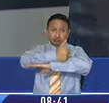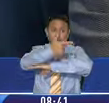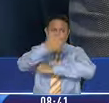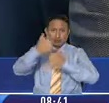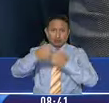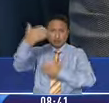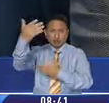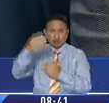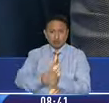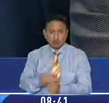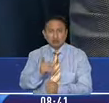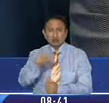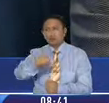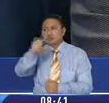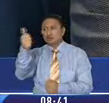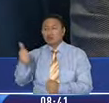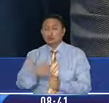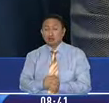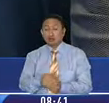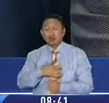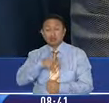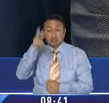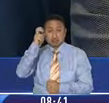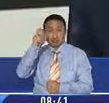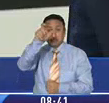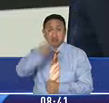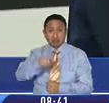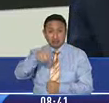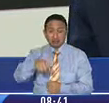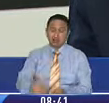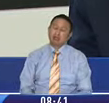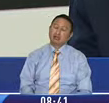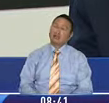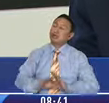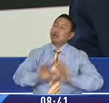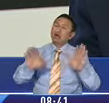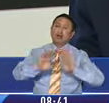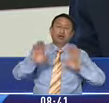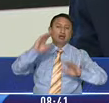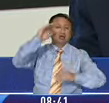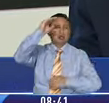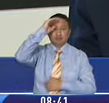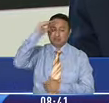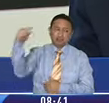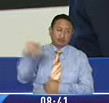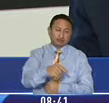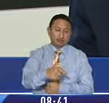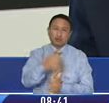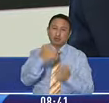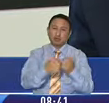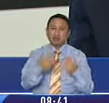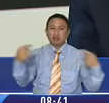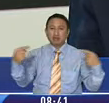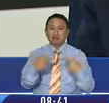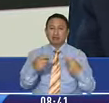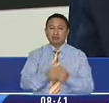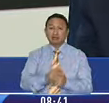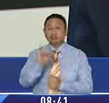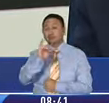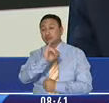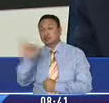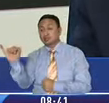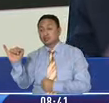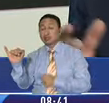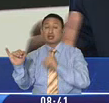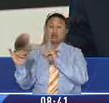políticos deben estar en otro lado. Yo creo que la ciudadanía de Quito ya está cansada de esta pugna entre una izquierda